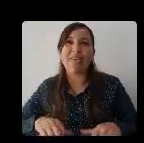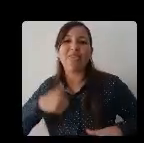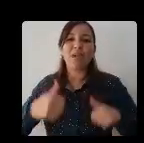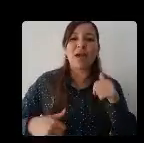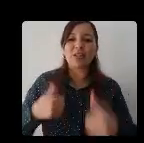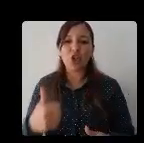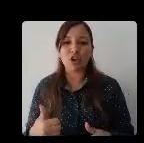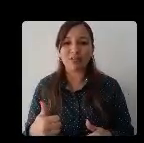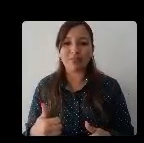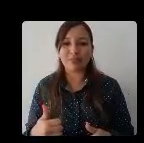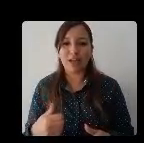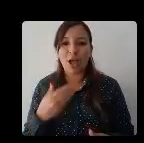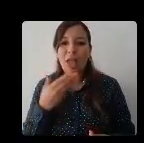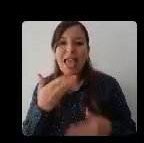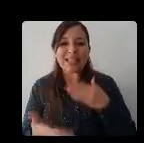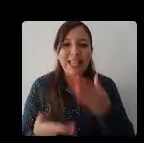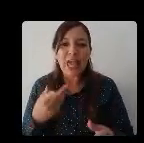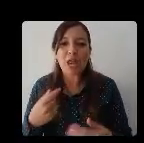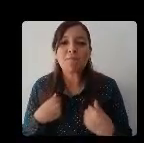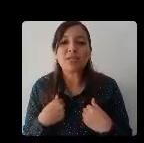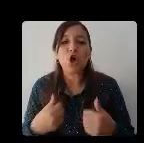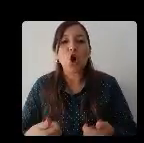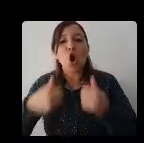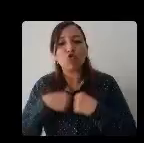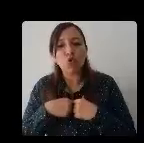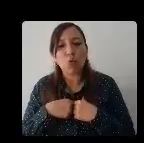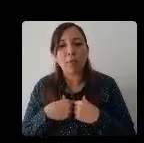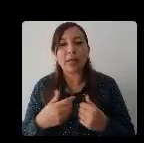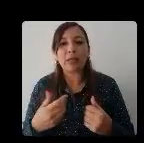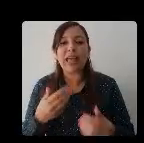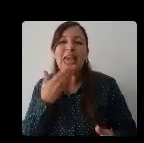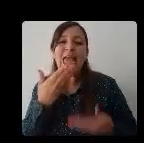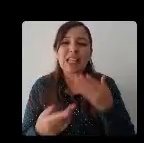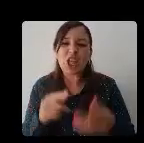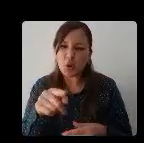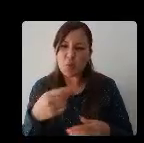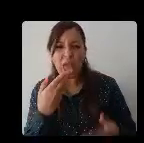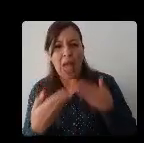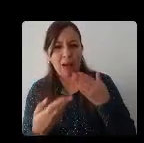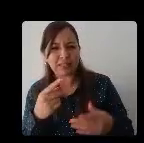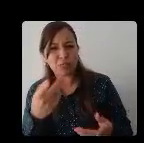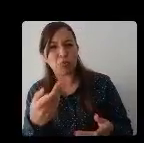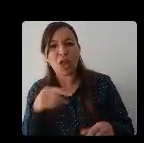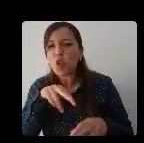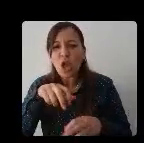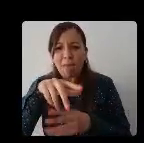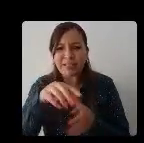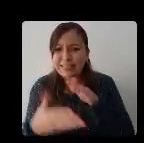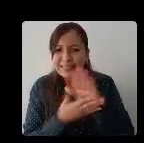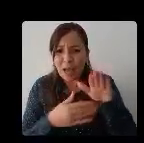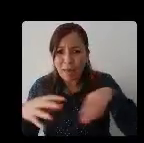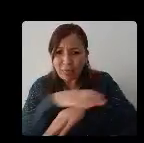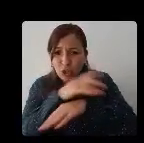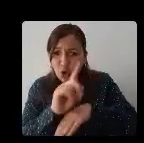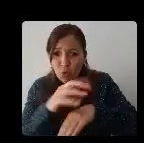dicen, ¿por qué eres así? ¿Por qué andas sin zapato? Yo nací sin zapato y así tengo que andar. Mi pie es a todo terreno, le